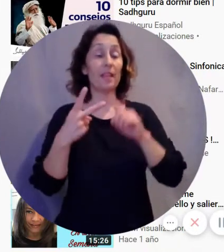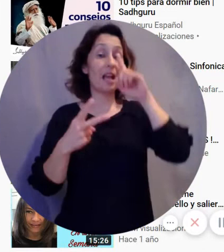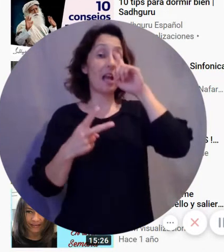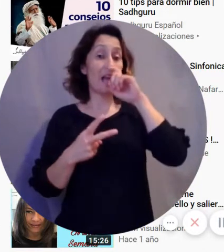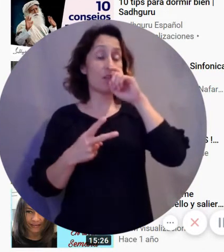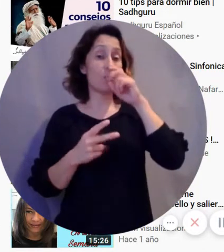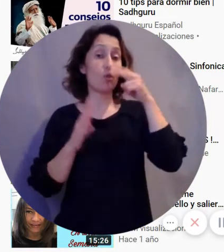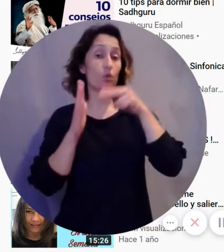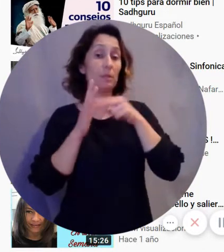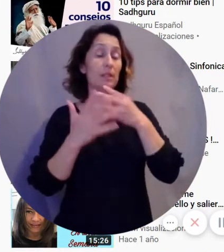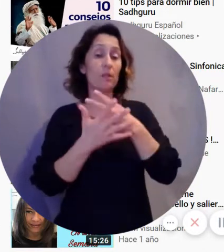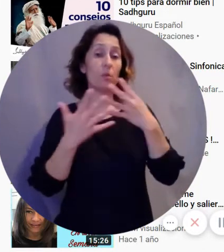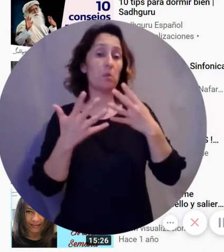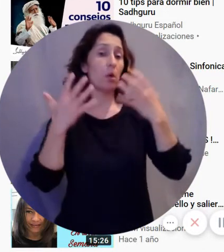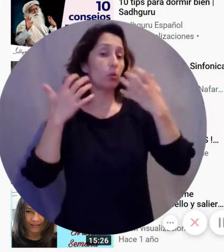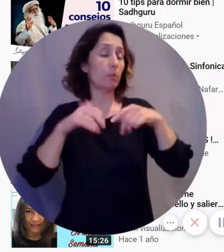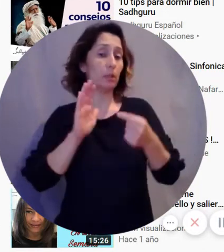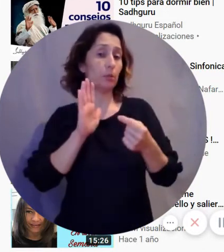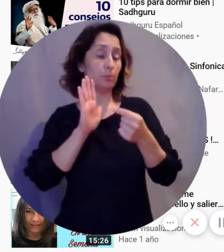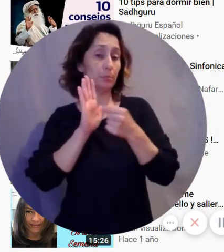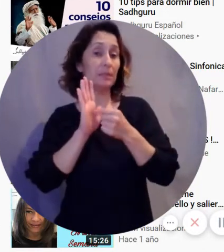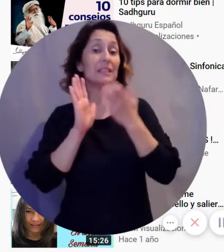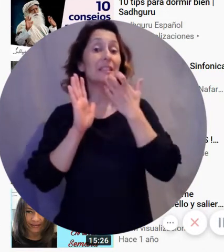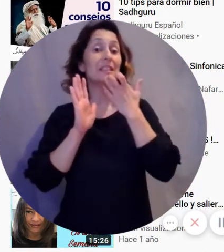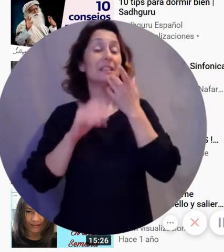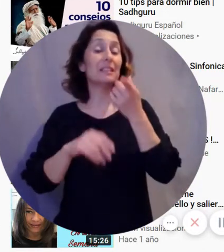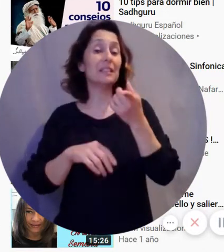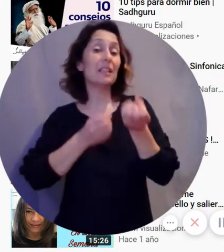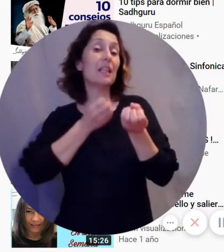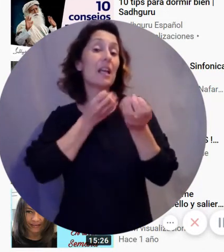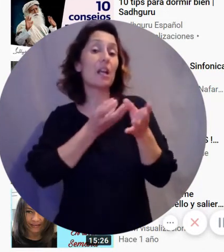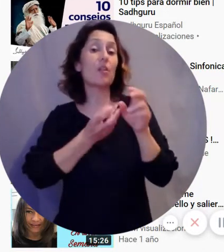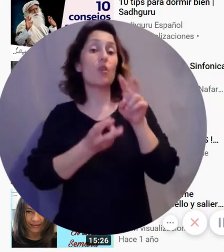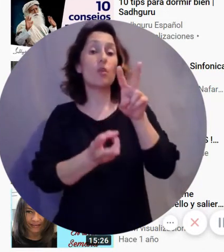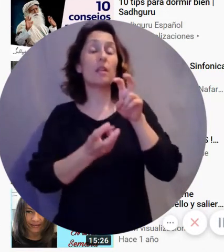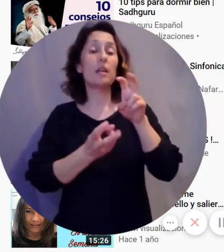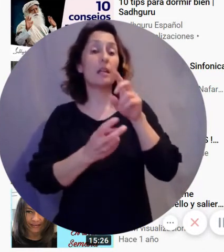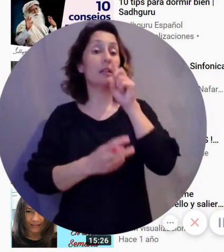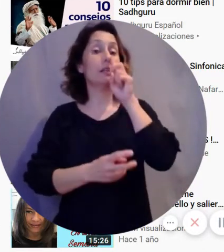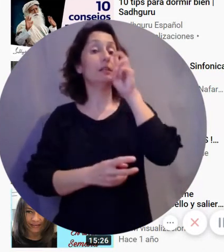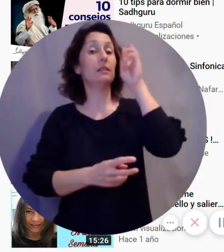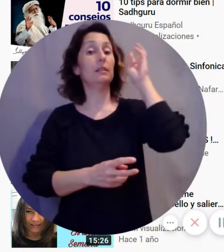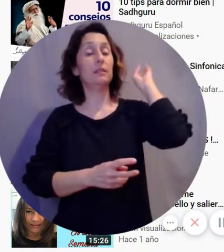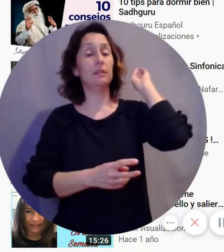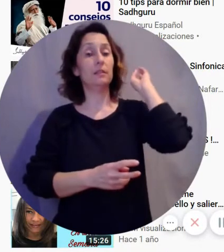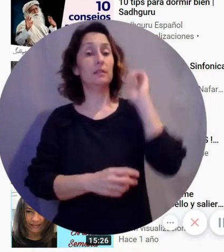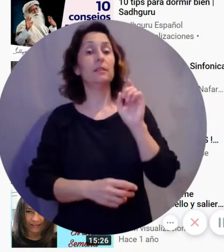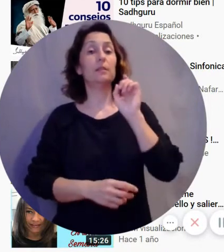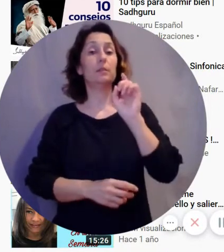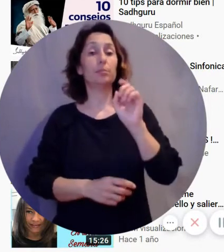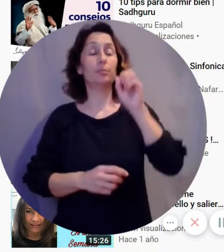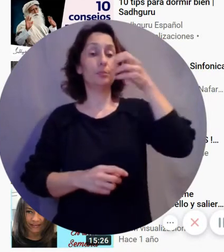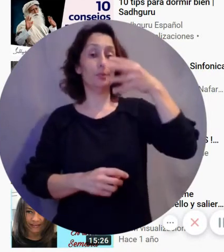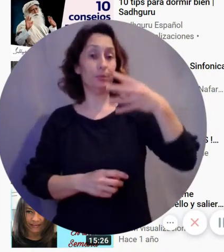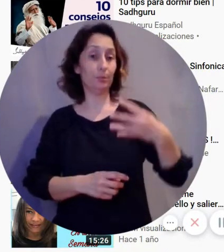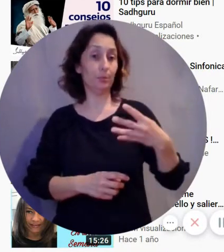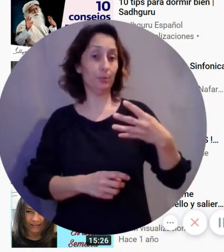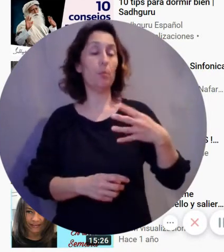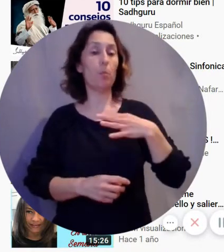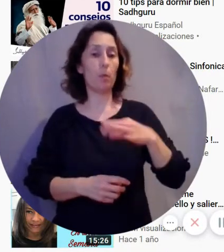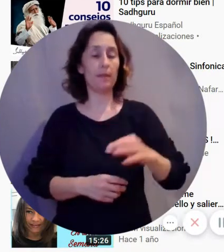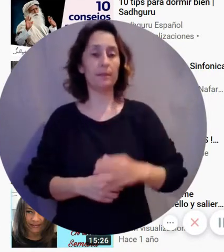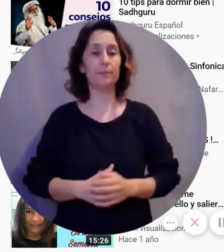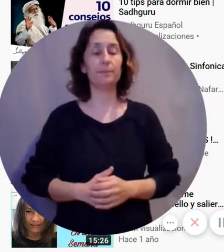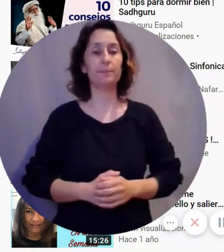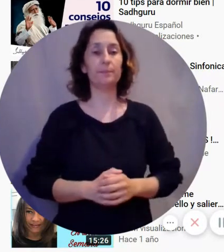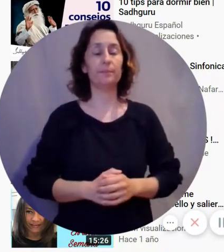2019. Si queremos realizar la declaración relativa a otros ejercicios, pulsaremos sobre ejercicios anteriores.